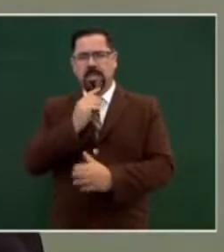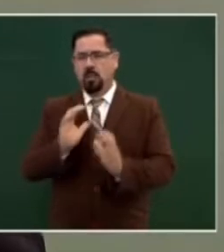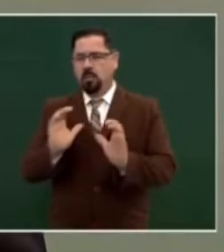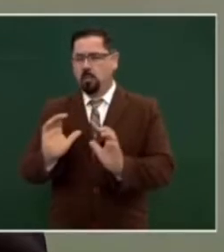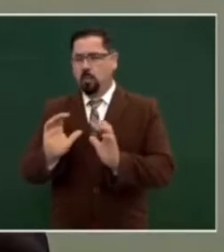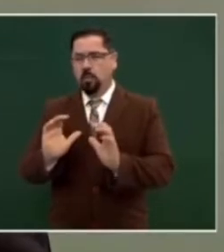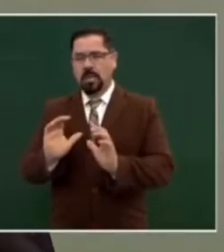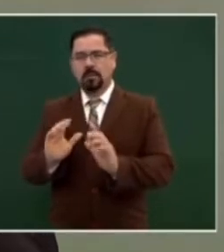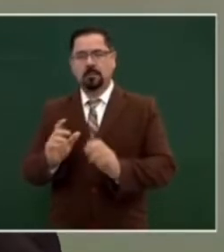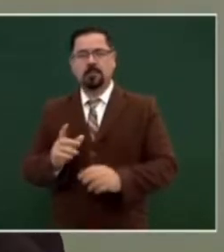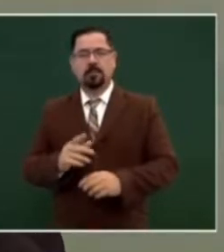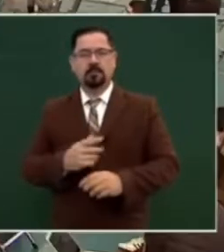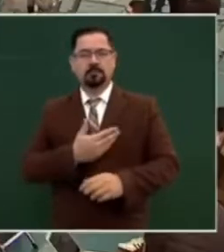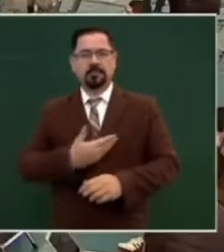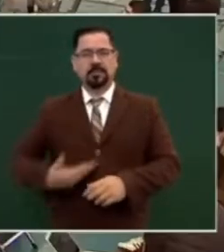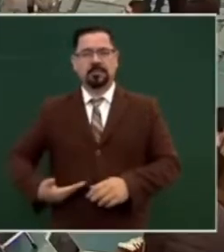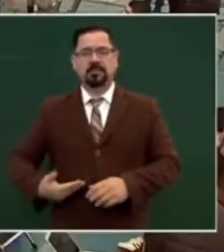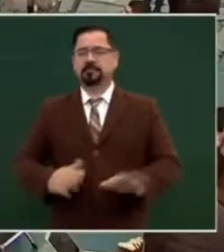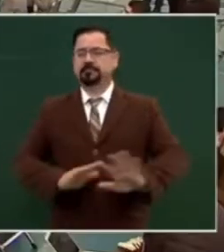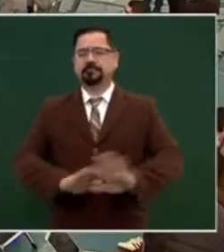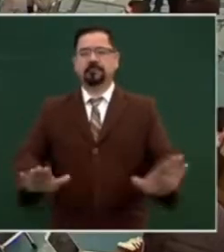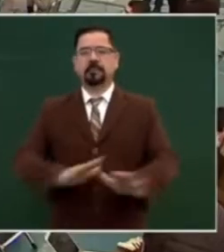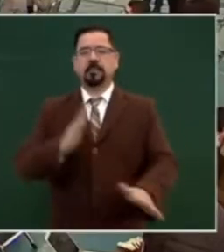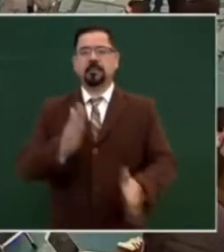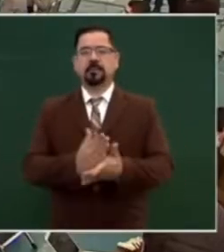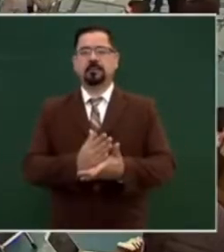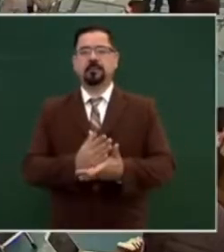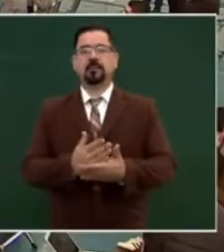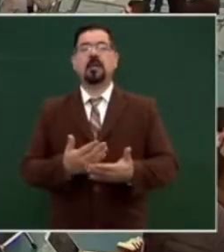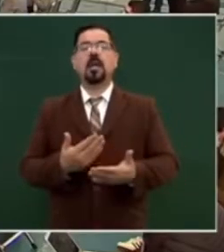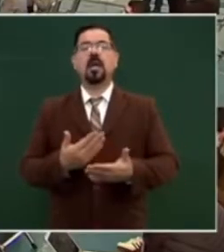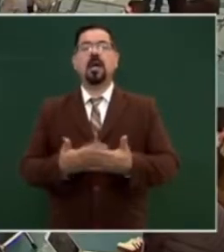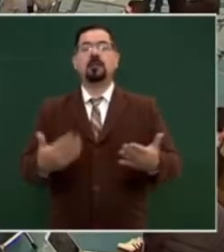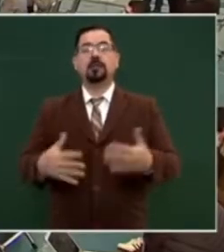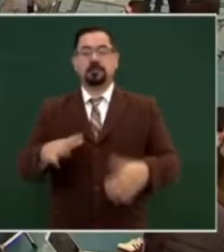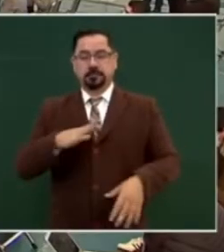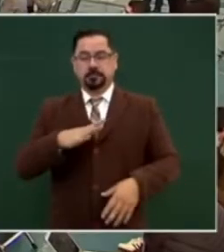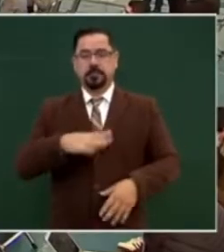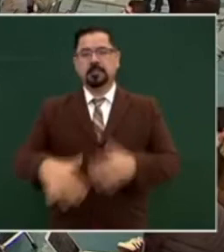son los que ayudan día 15